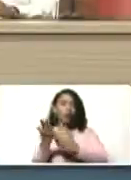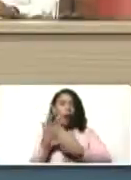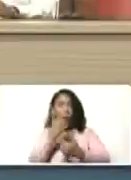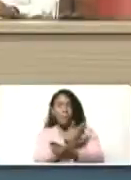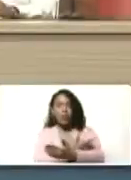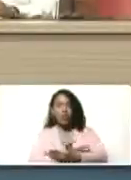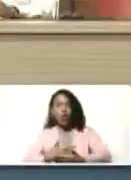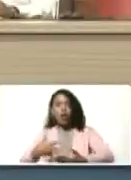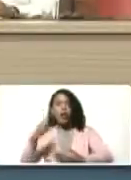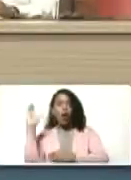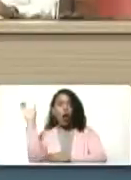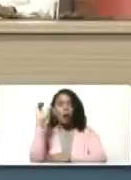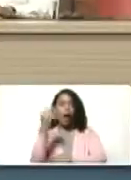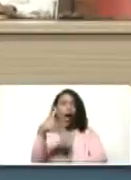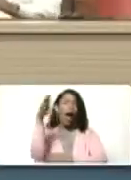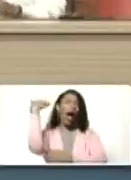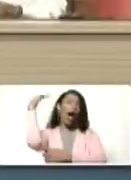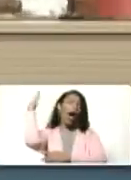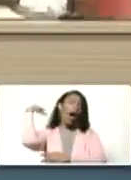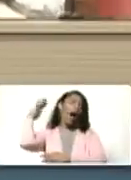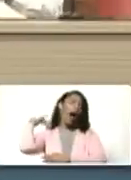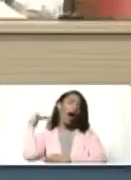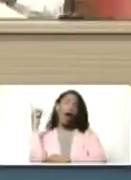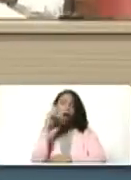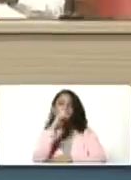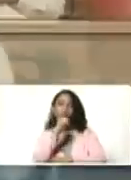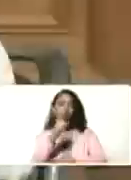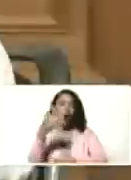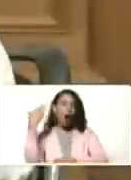de colombianos hace décadas aquí.